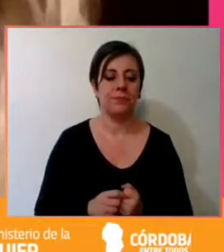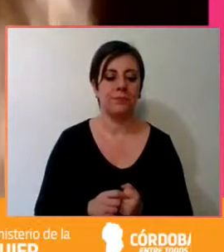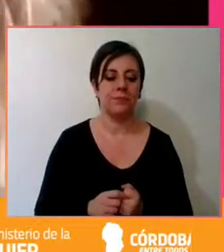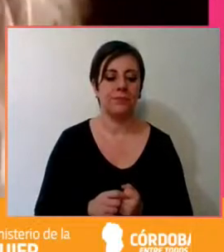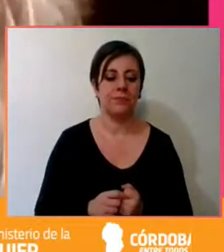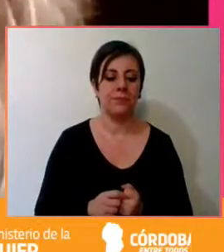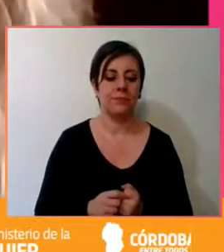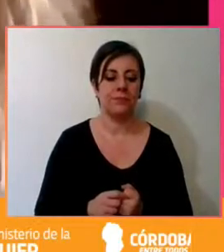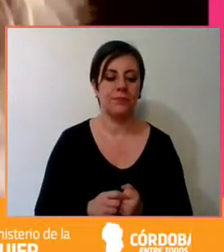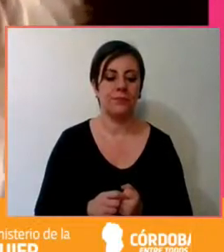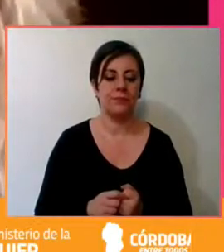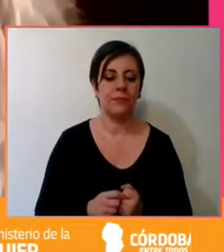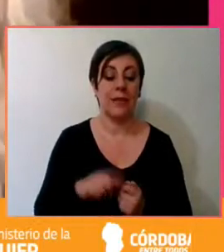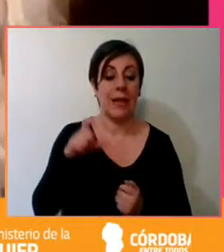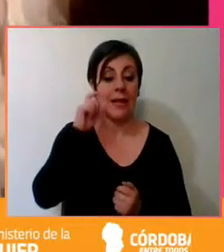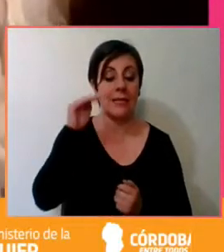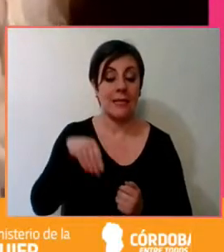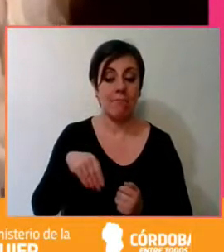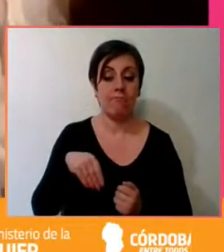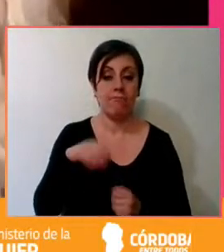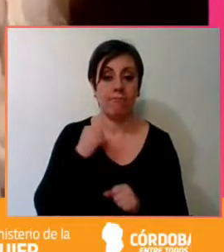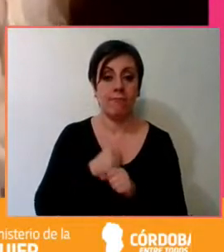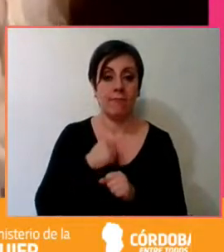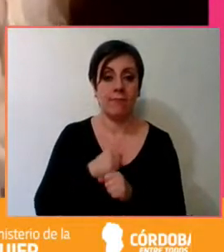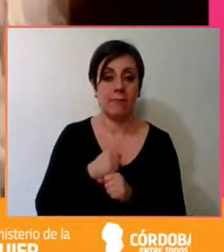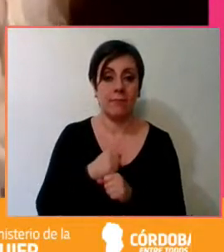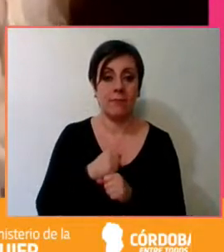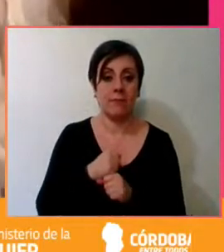La CIM trabaja y